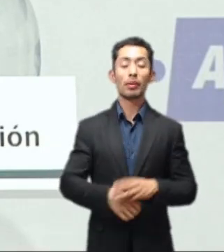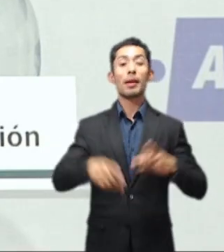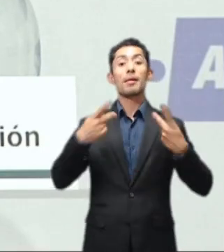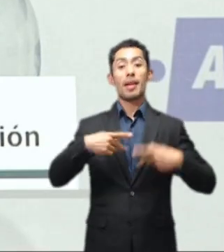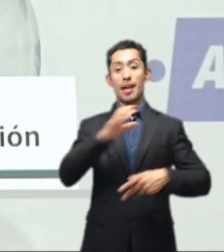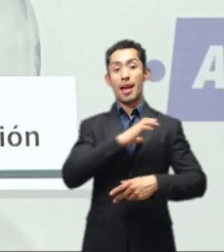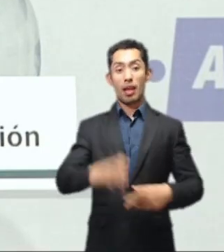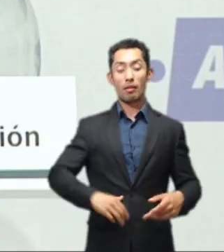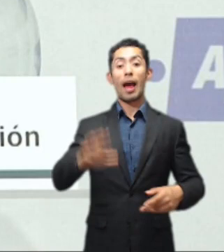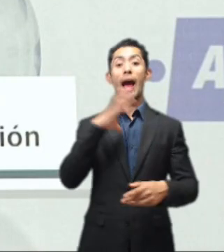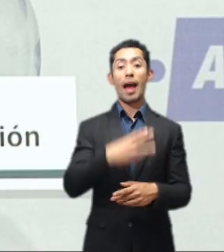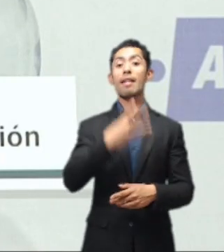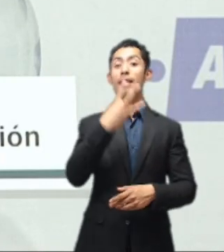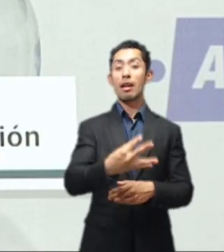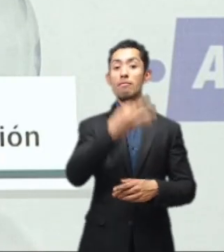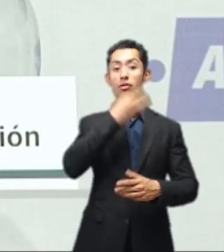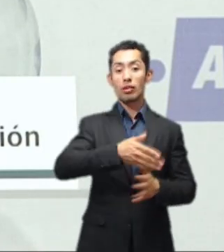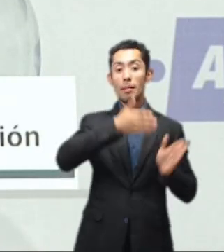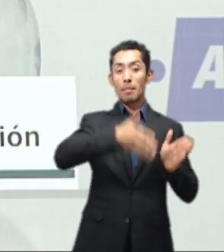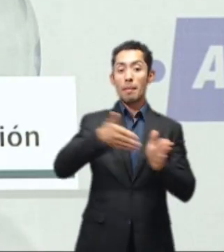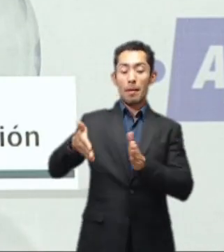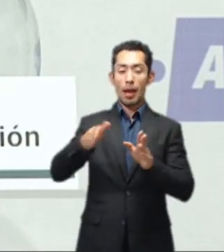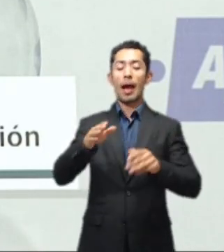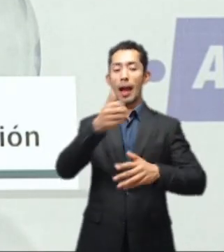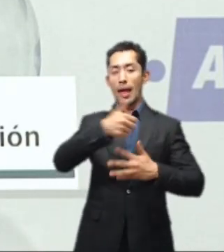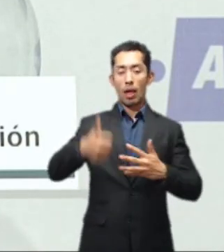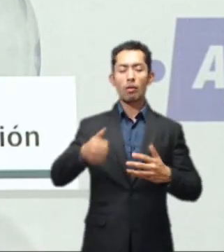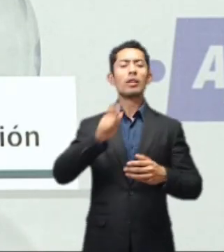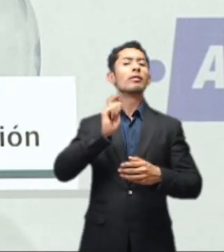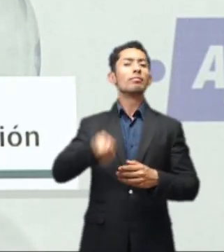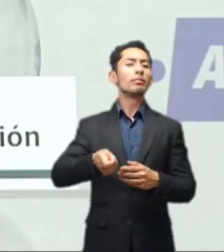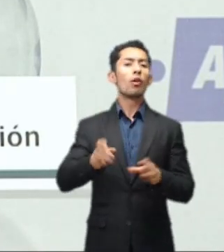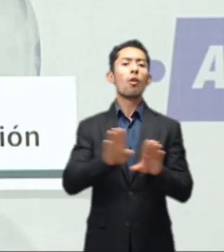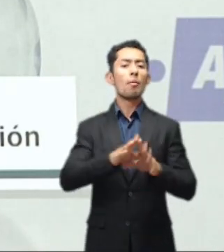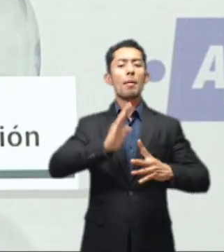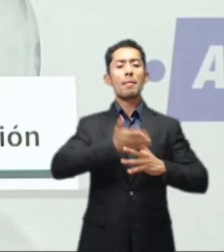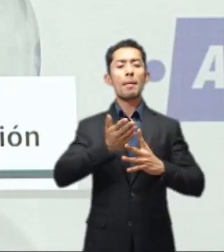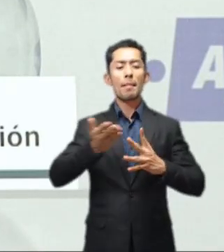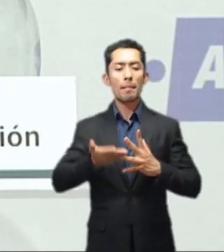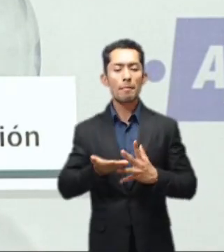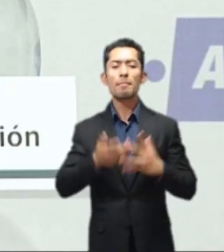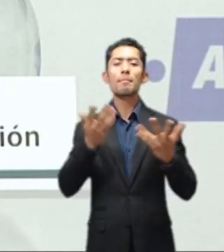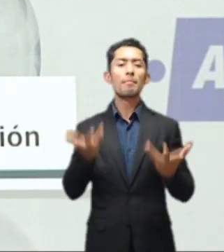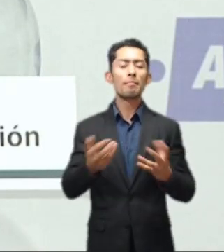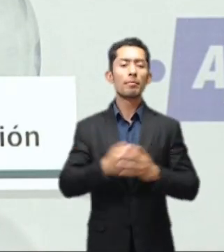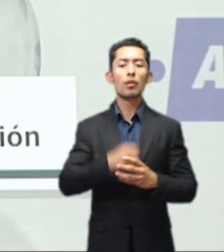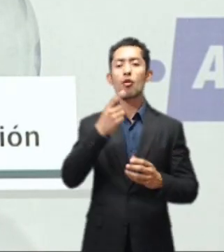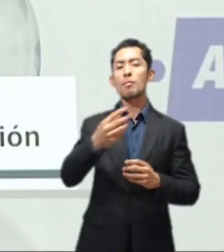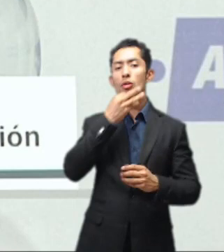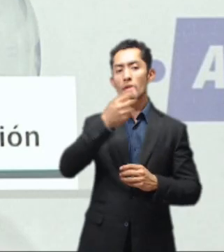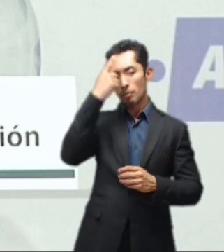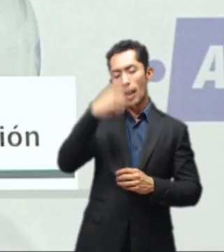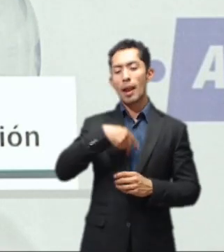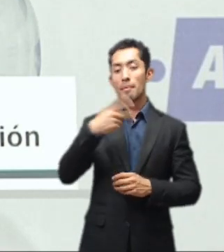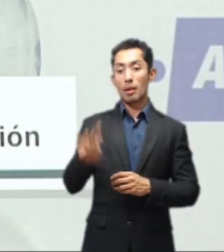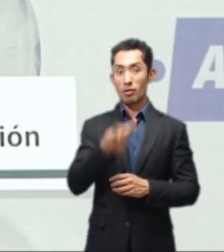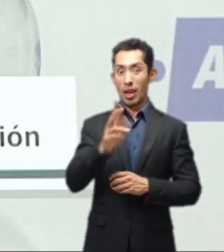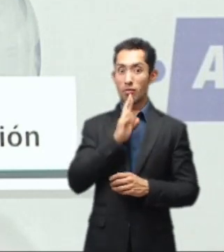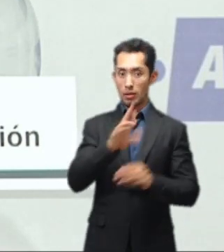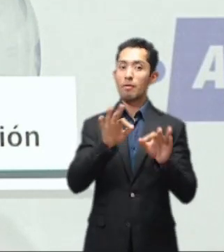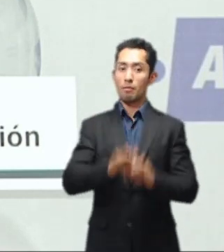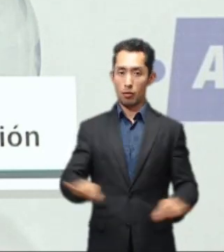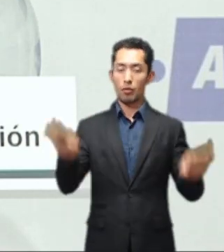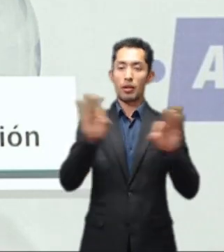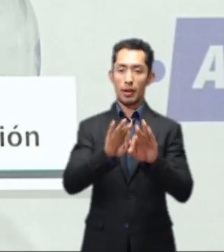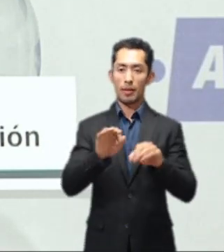candidatura tendrá 3 minutos por bloque temático los cuales se dividirán de la siguiente forma un minuto para responder la pregunta